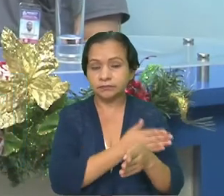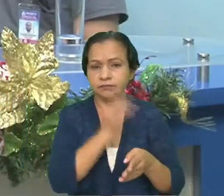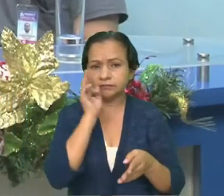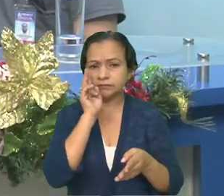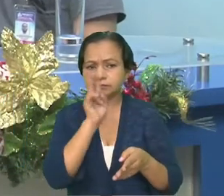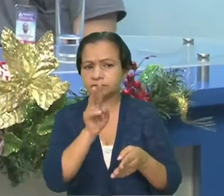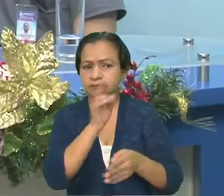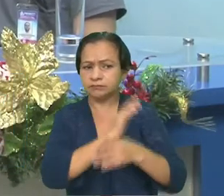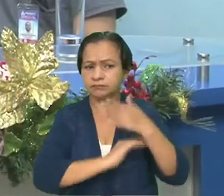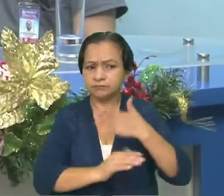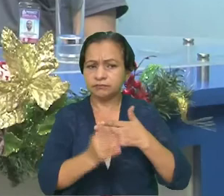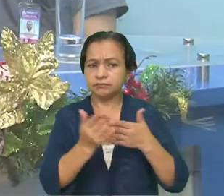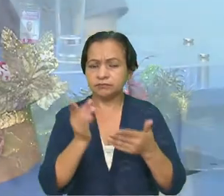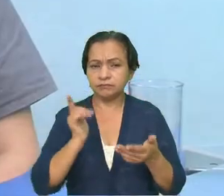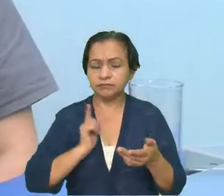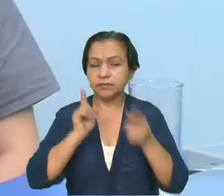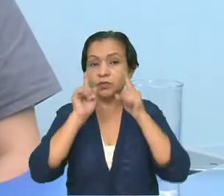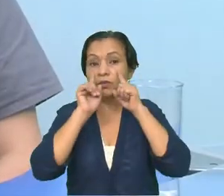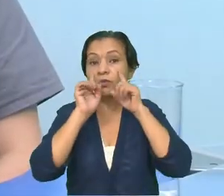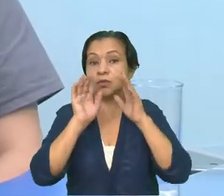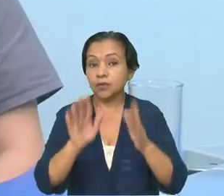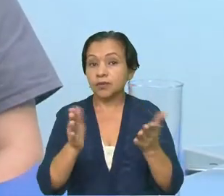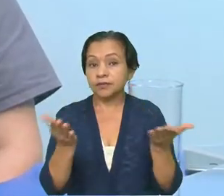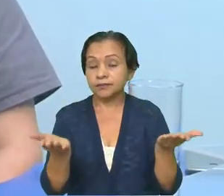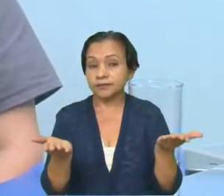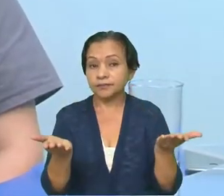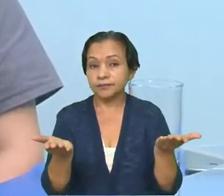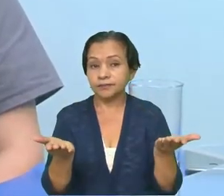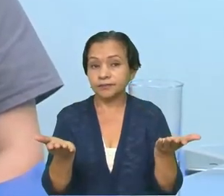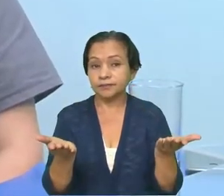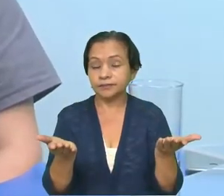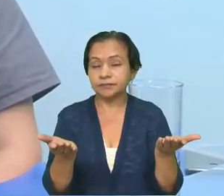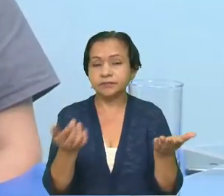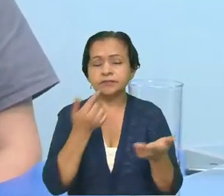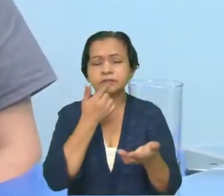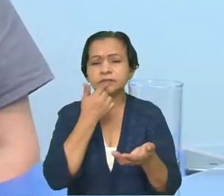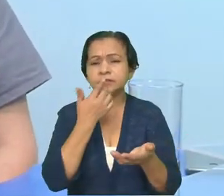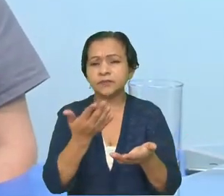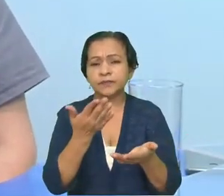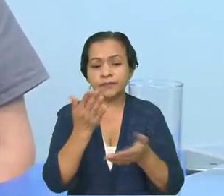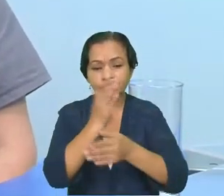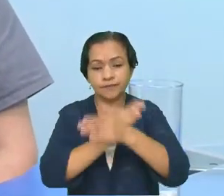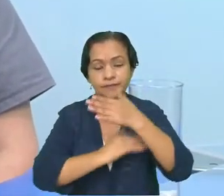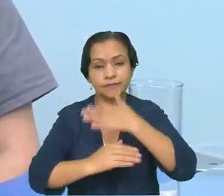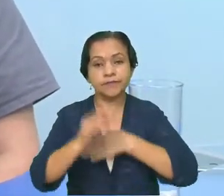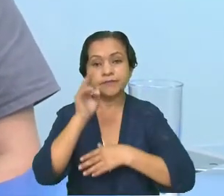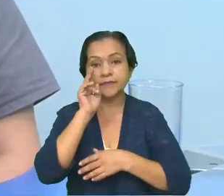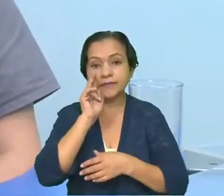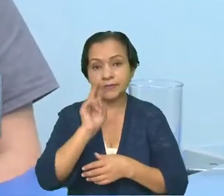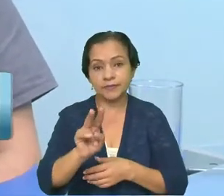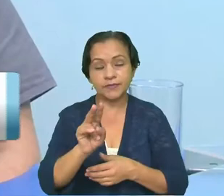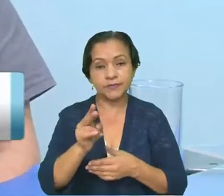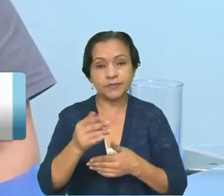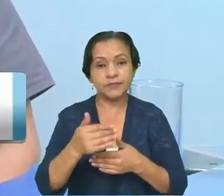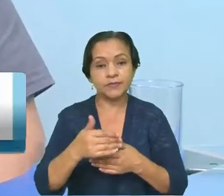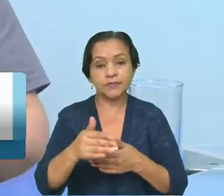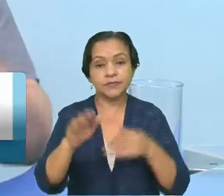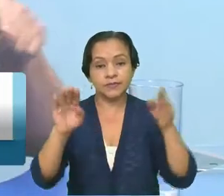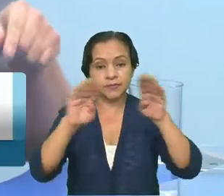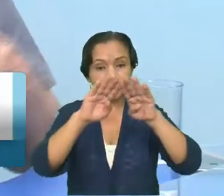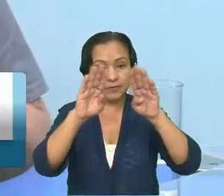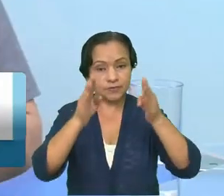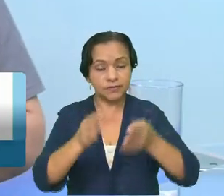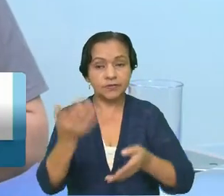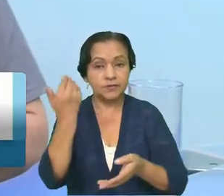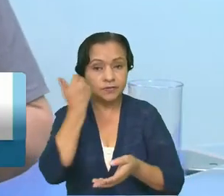esa discapacidad. Y ahí hay que tener mucho cuidado. ¿Por qué? Porque la discapacidad se empieza a notar con que la paciente, aunque